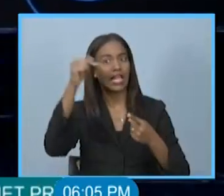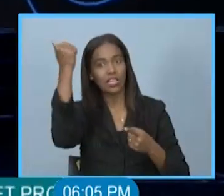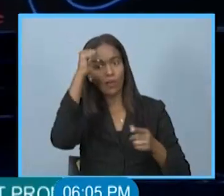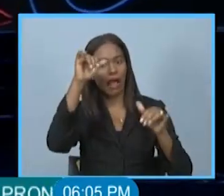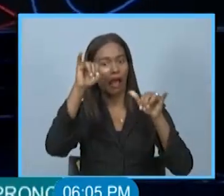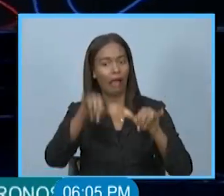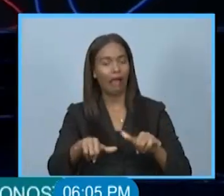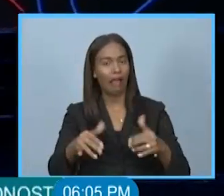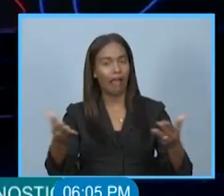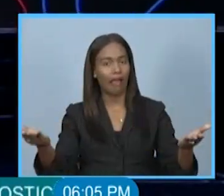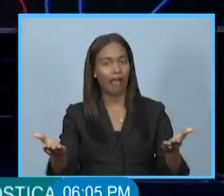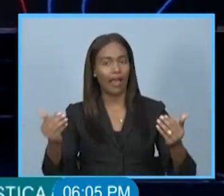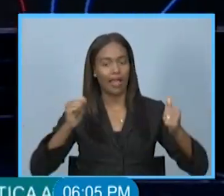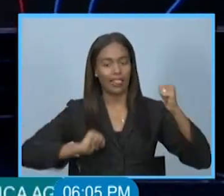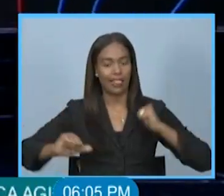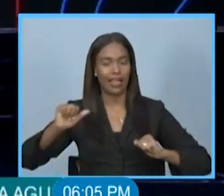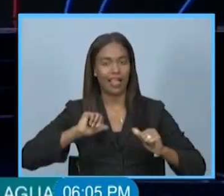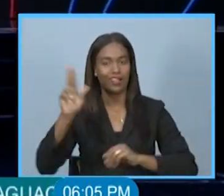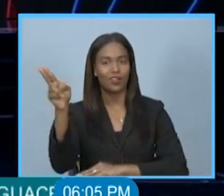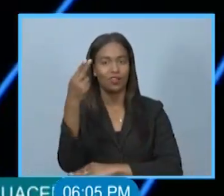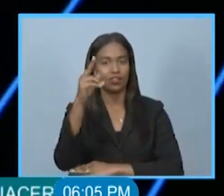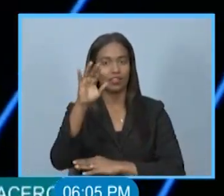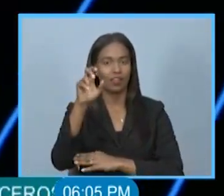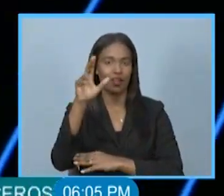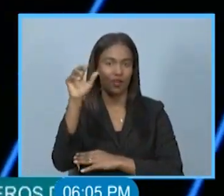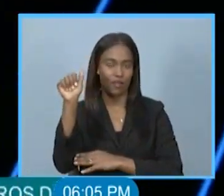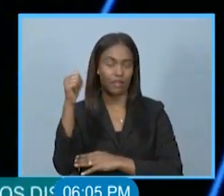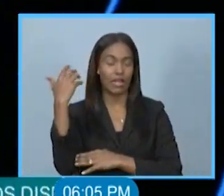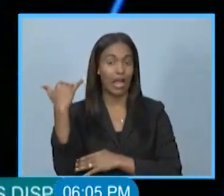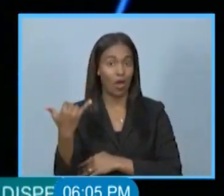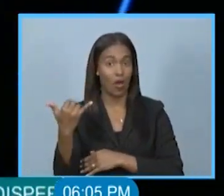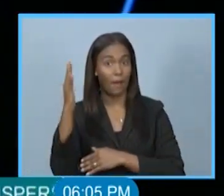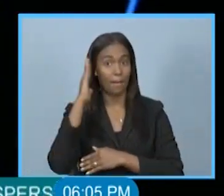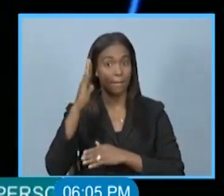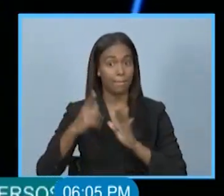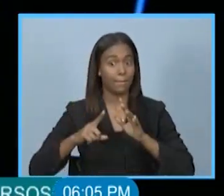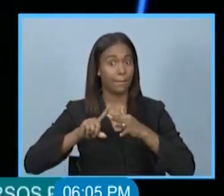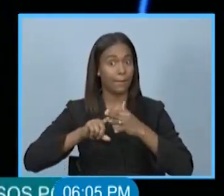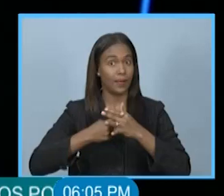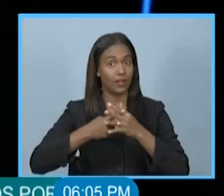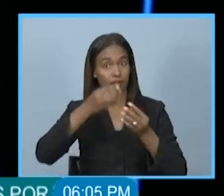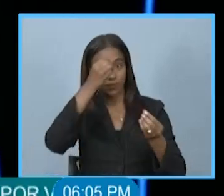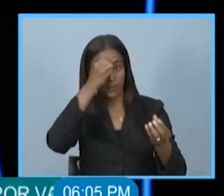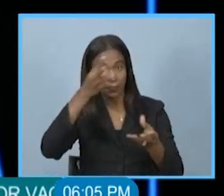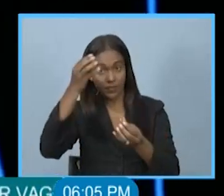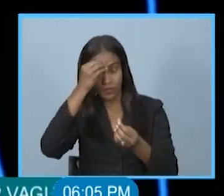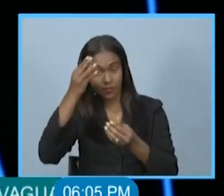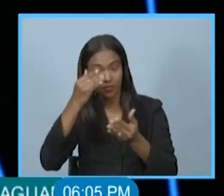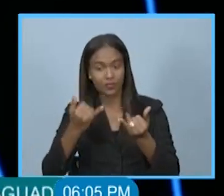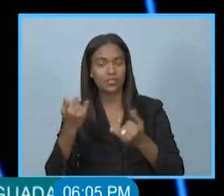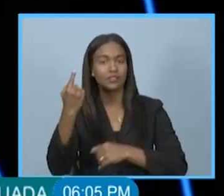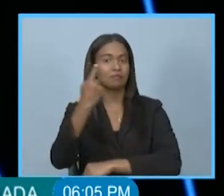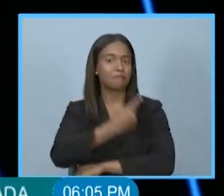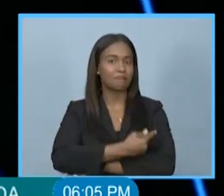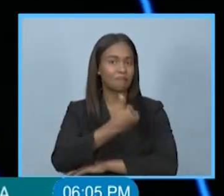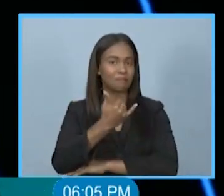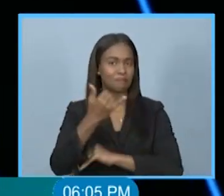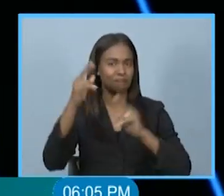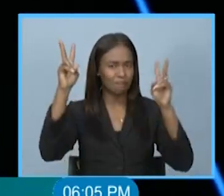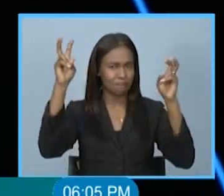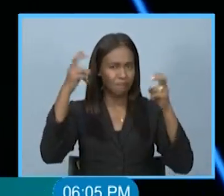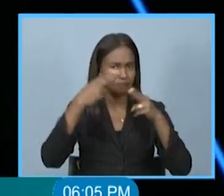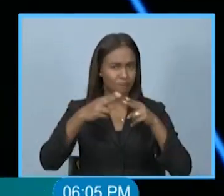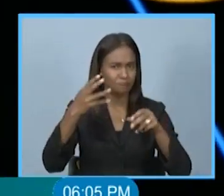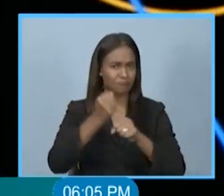en este teatro la fiesta del Hotel jaragua Así que vamos de inmediato a empezar con las informaciones del día y de inmediato